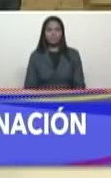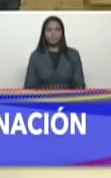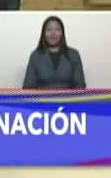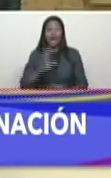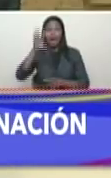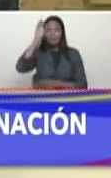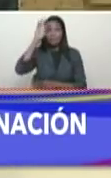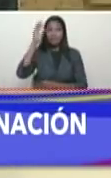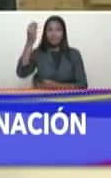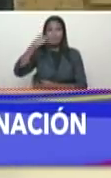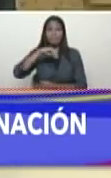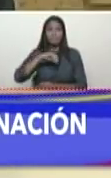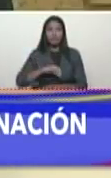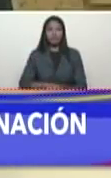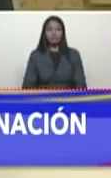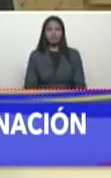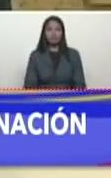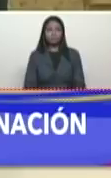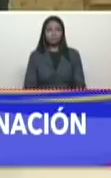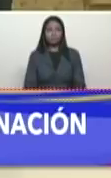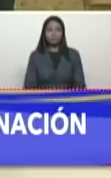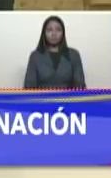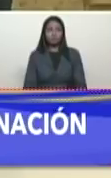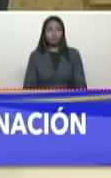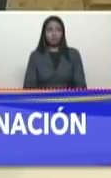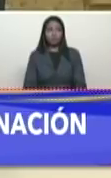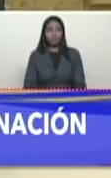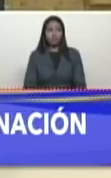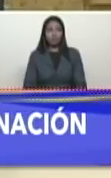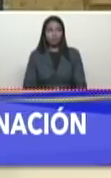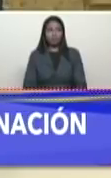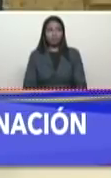aprenderá ni aprenderá